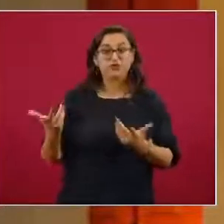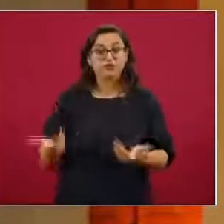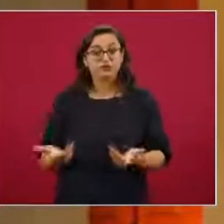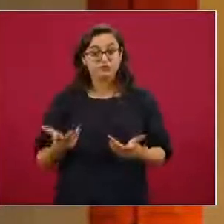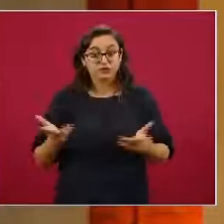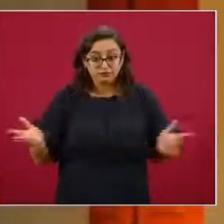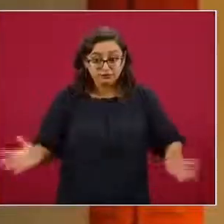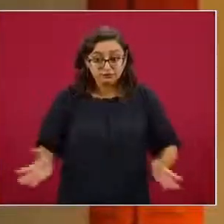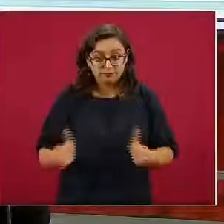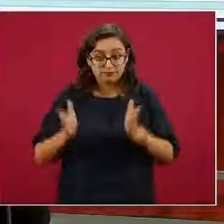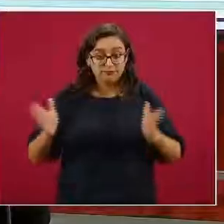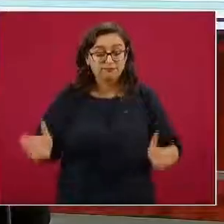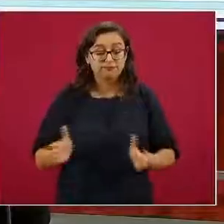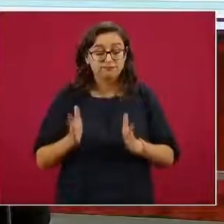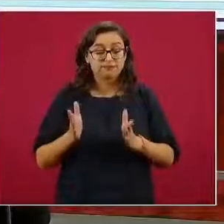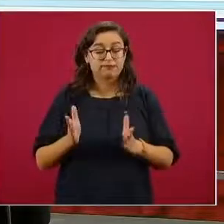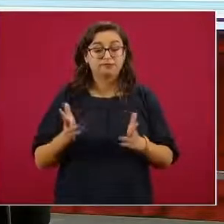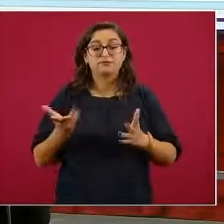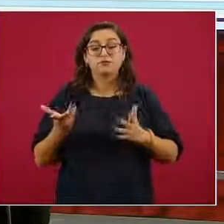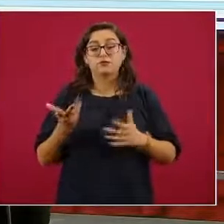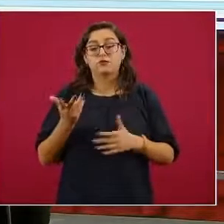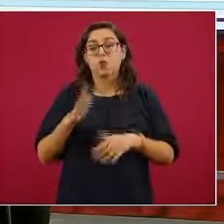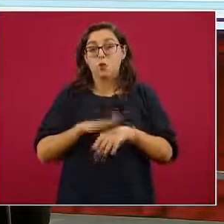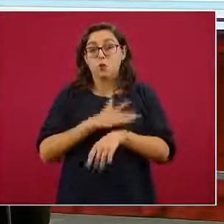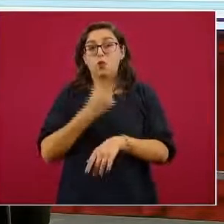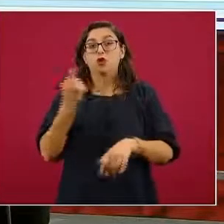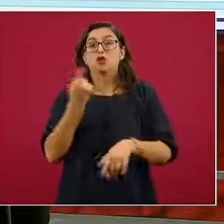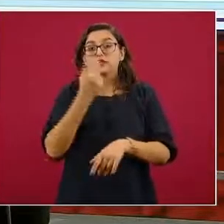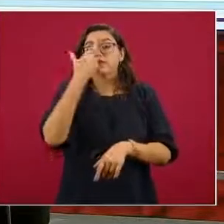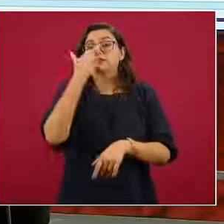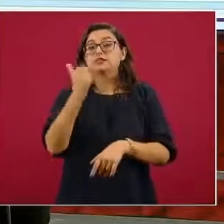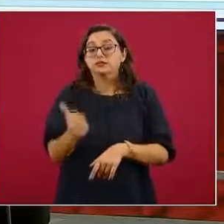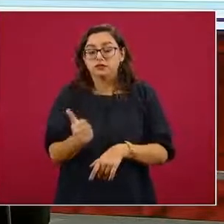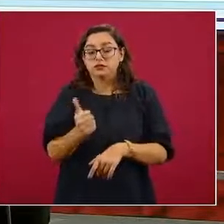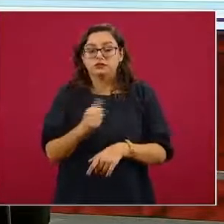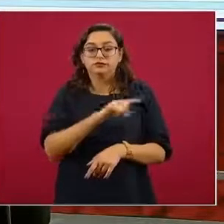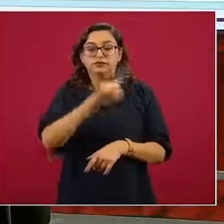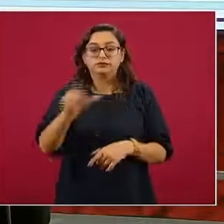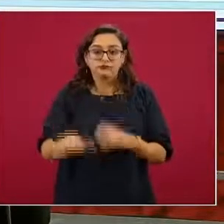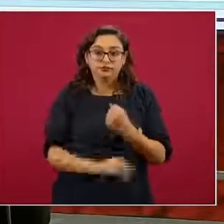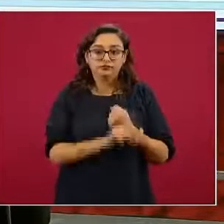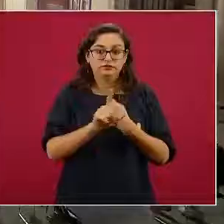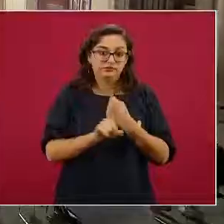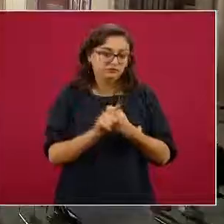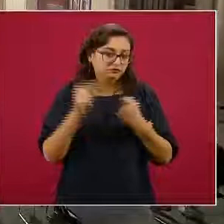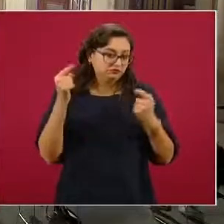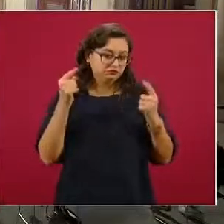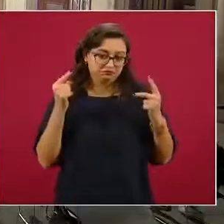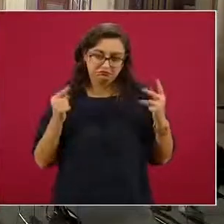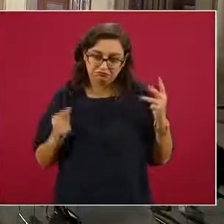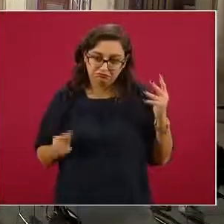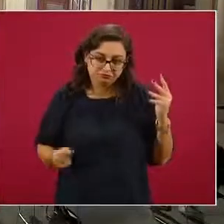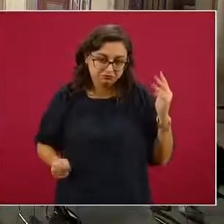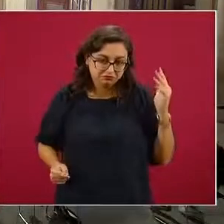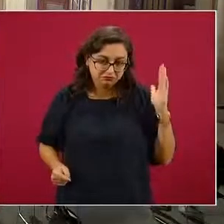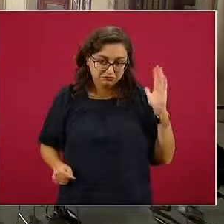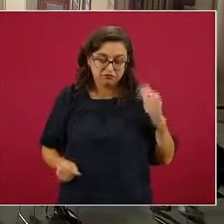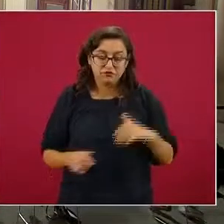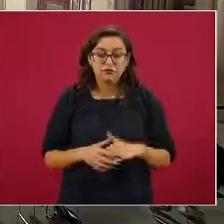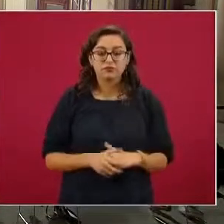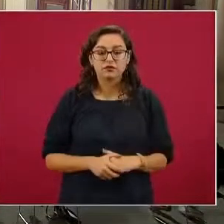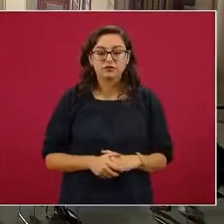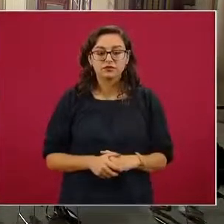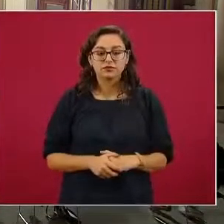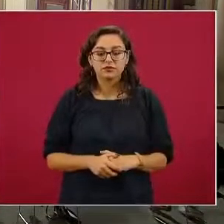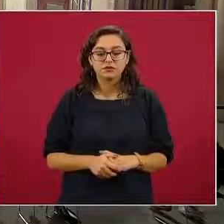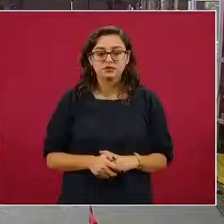las motivaciones de esos comportamientos, con las consecuencias de esos comportamientos, etcétera, etcétera, etcétera. Entonces